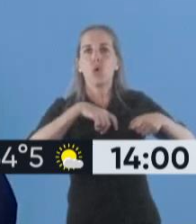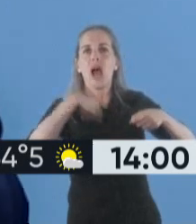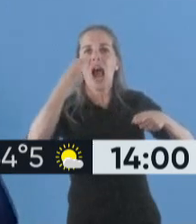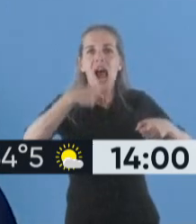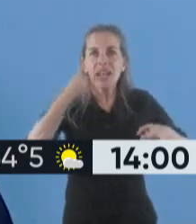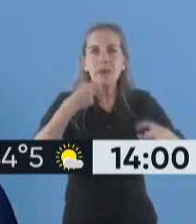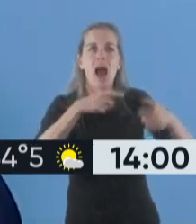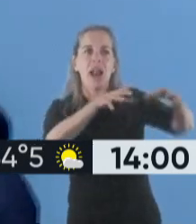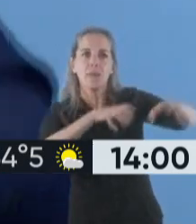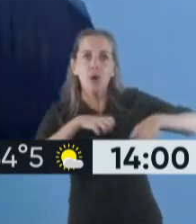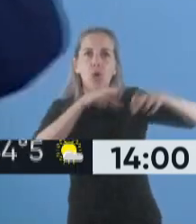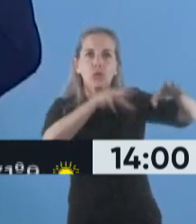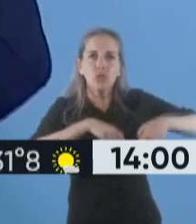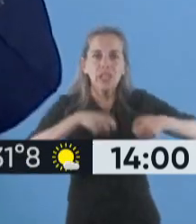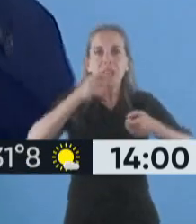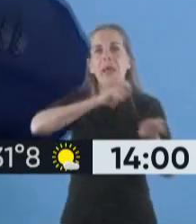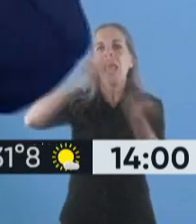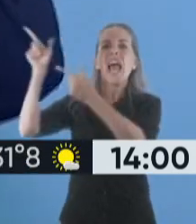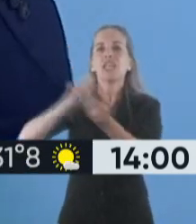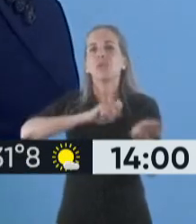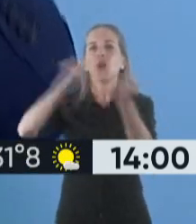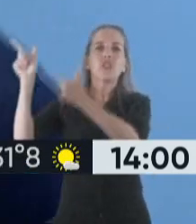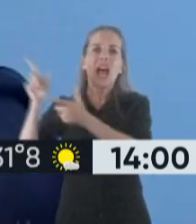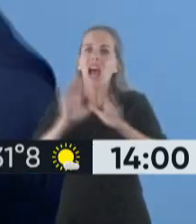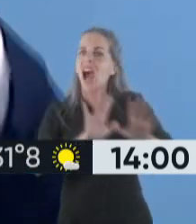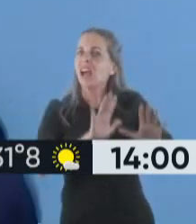producir granos y venderlos, exportarlos.